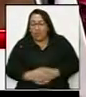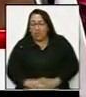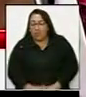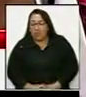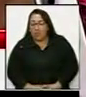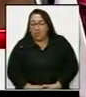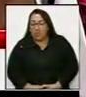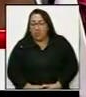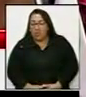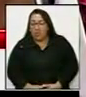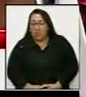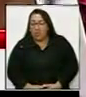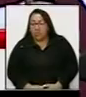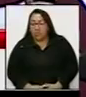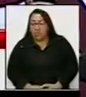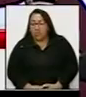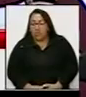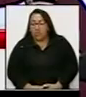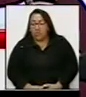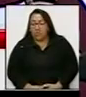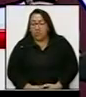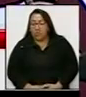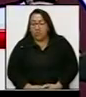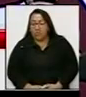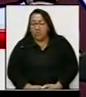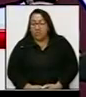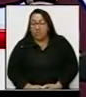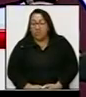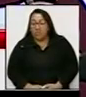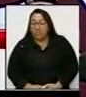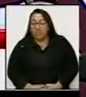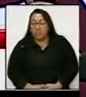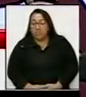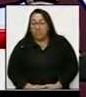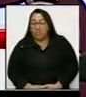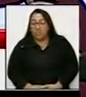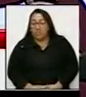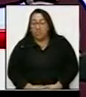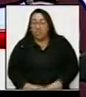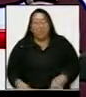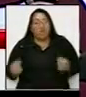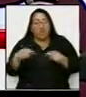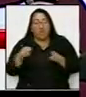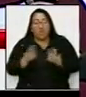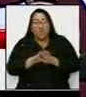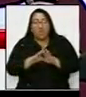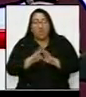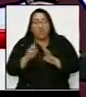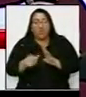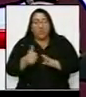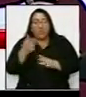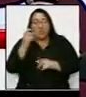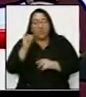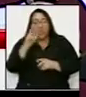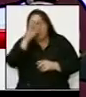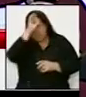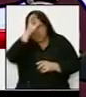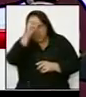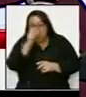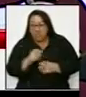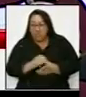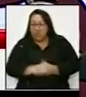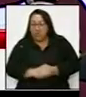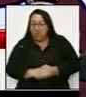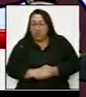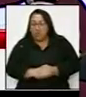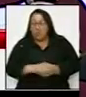Sí, congresista, no, ahí tenemos la misma barrera constitucional del principio de presunción de inocencia, pero sí